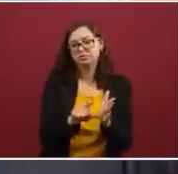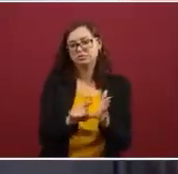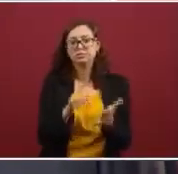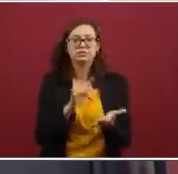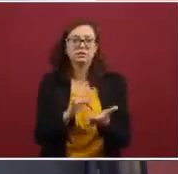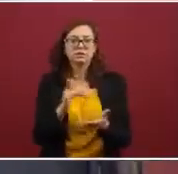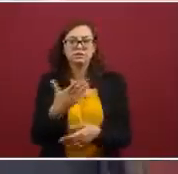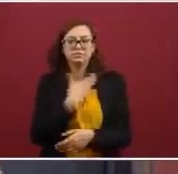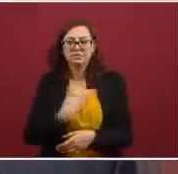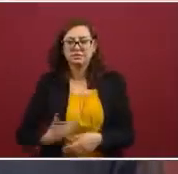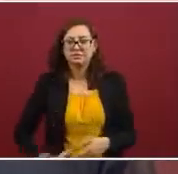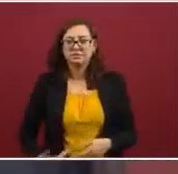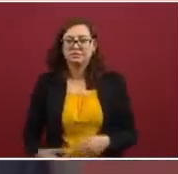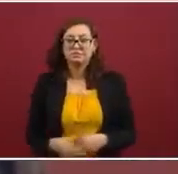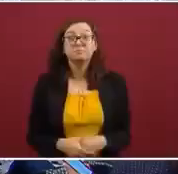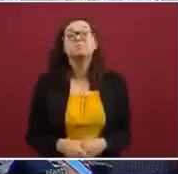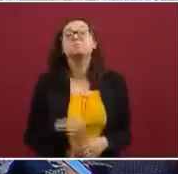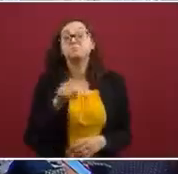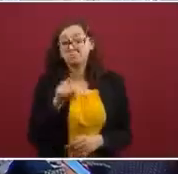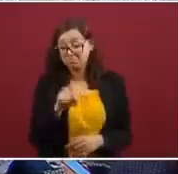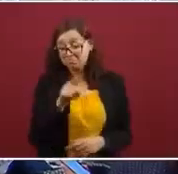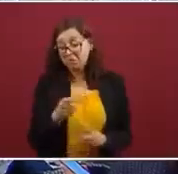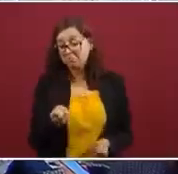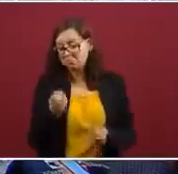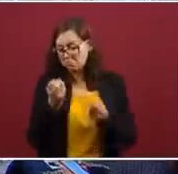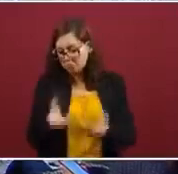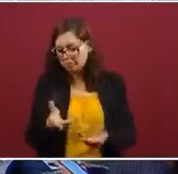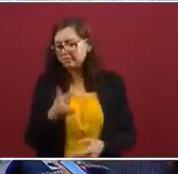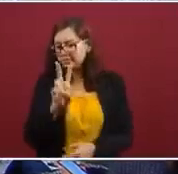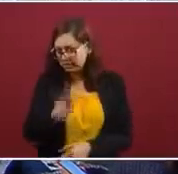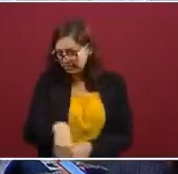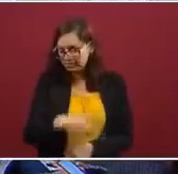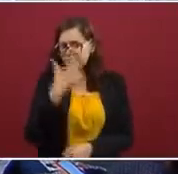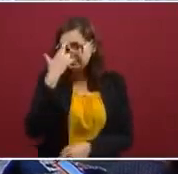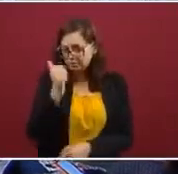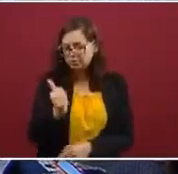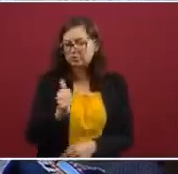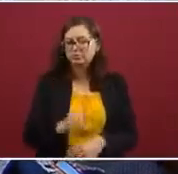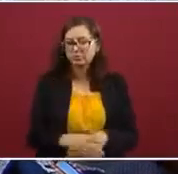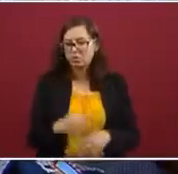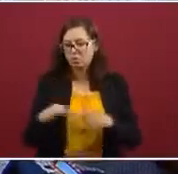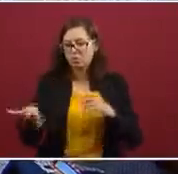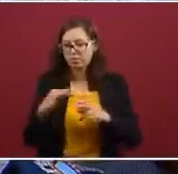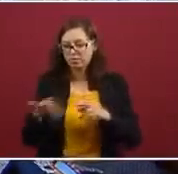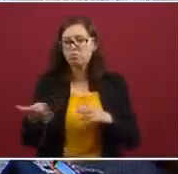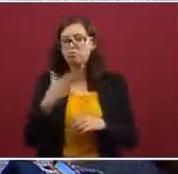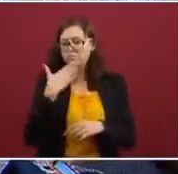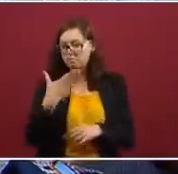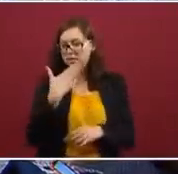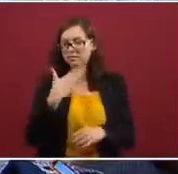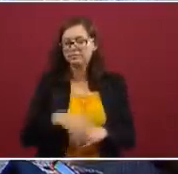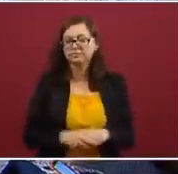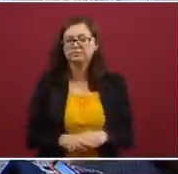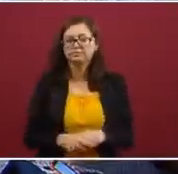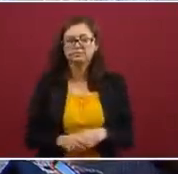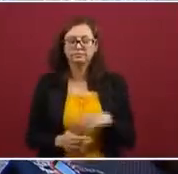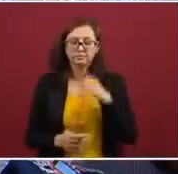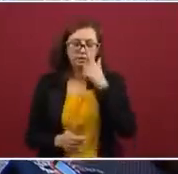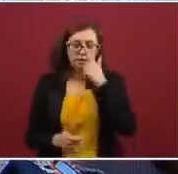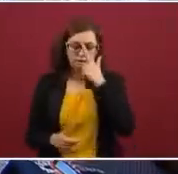señor presidente. Sí, es muy buena tu aportación, esta última. ¿A